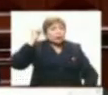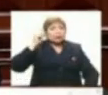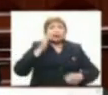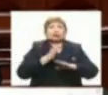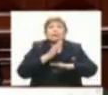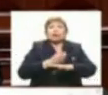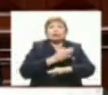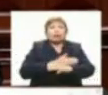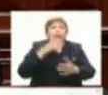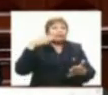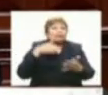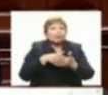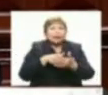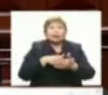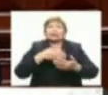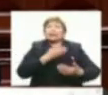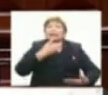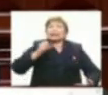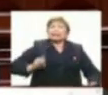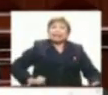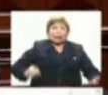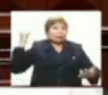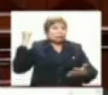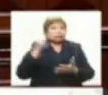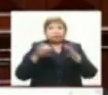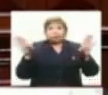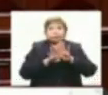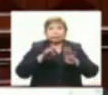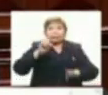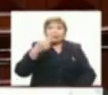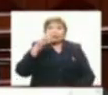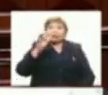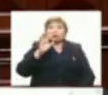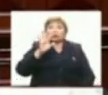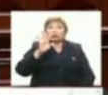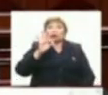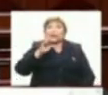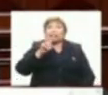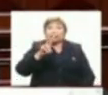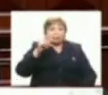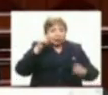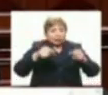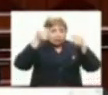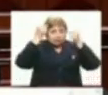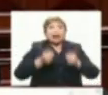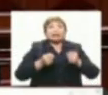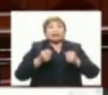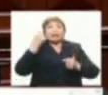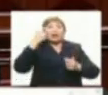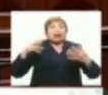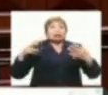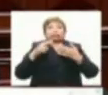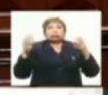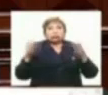proceso que se vio truncado por el golpe de Estado de 1992, que sentó las bases para un recorte